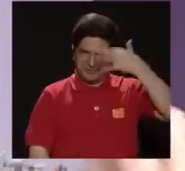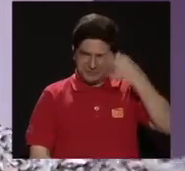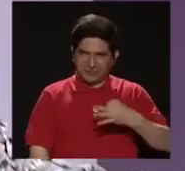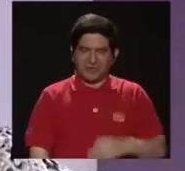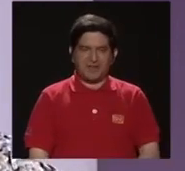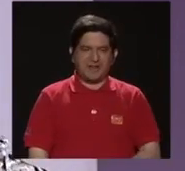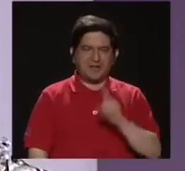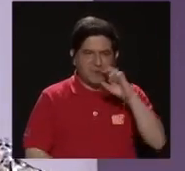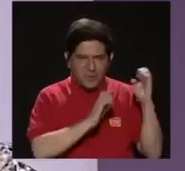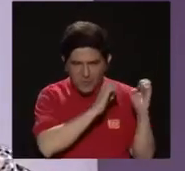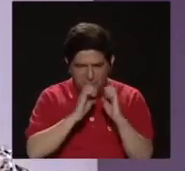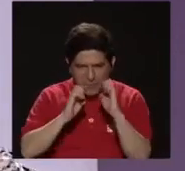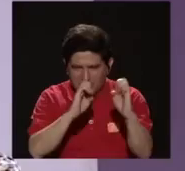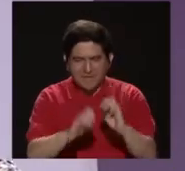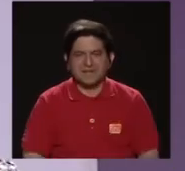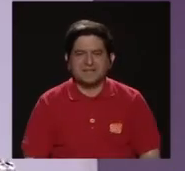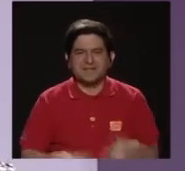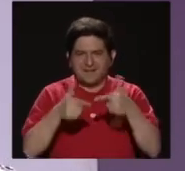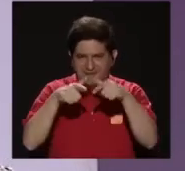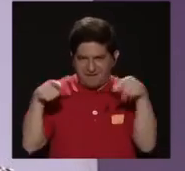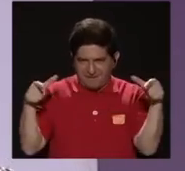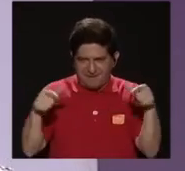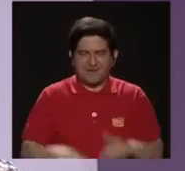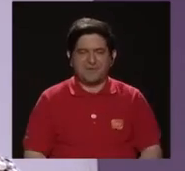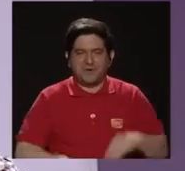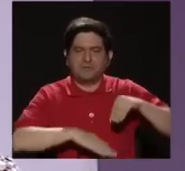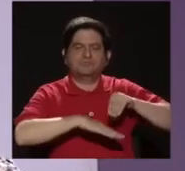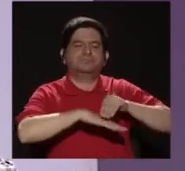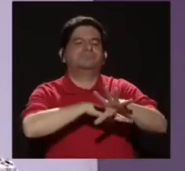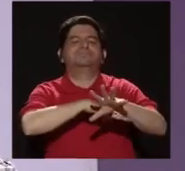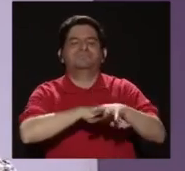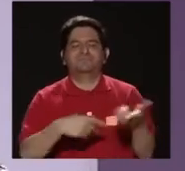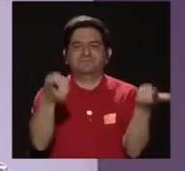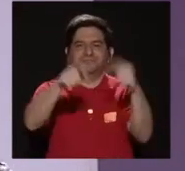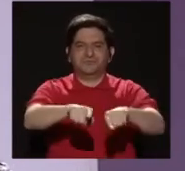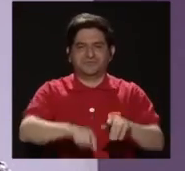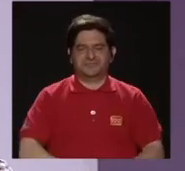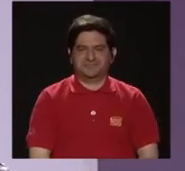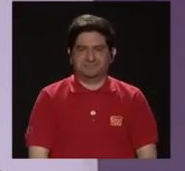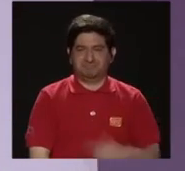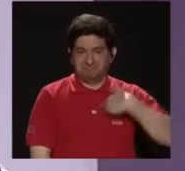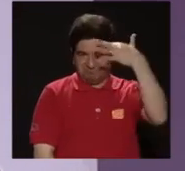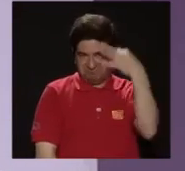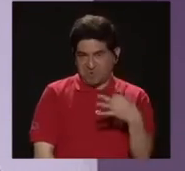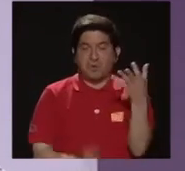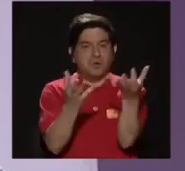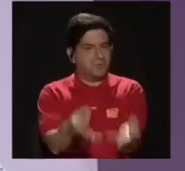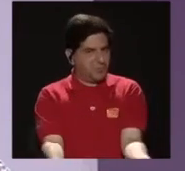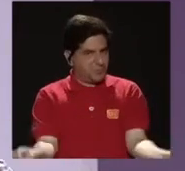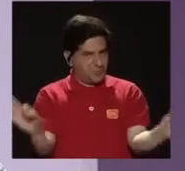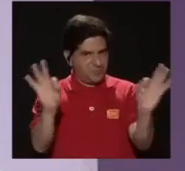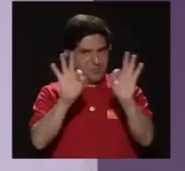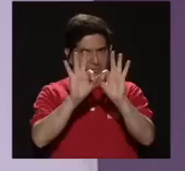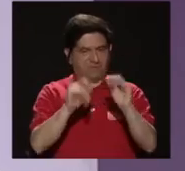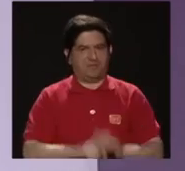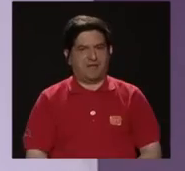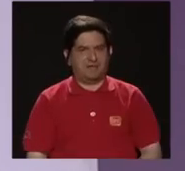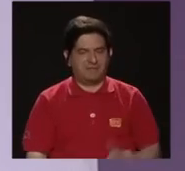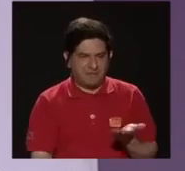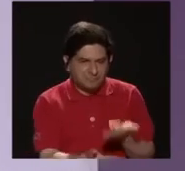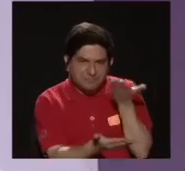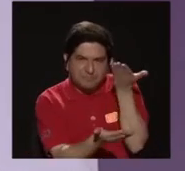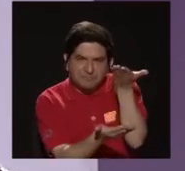las tantas estrategias que desde el lenguaje vienen actuando para que eso ocurra. Ahora, yo creo que es muy importante que cuando se